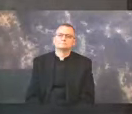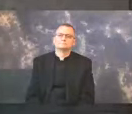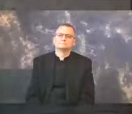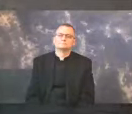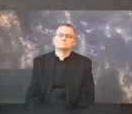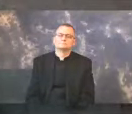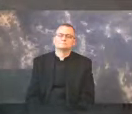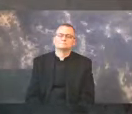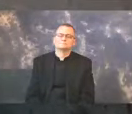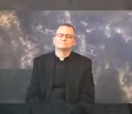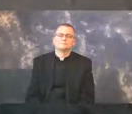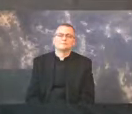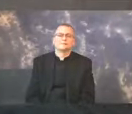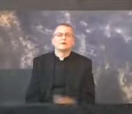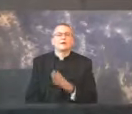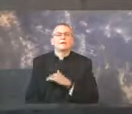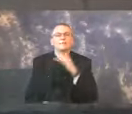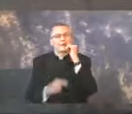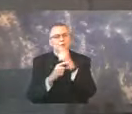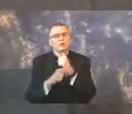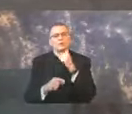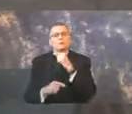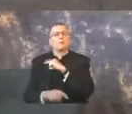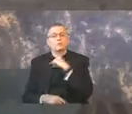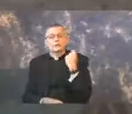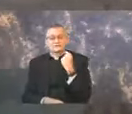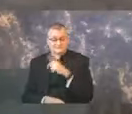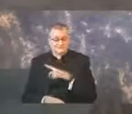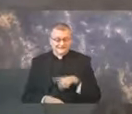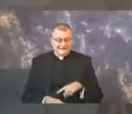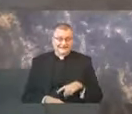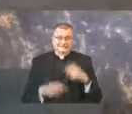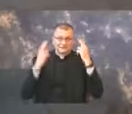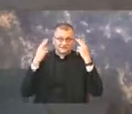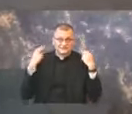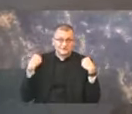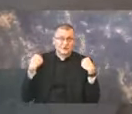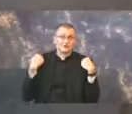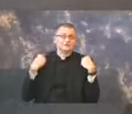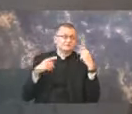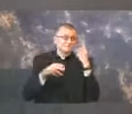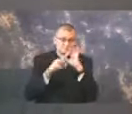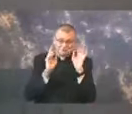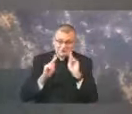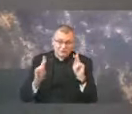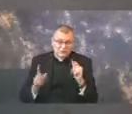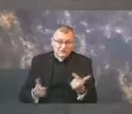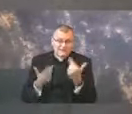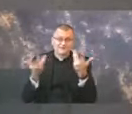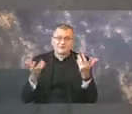My brother priests, deacons and religious, and beloved faithful of the Diocese of Rockford.